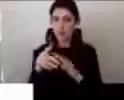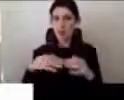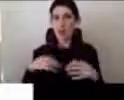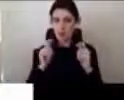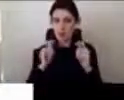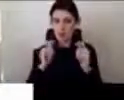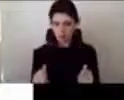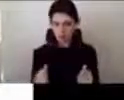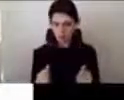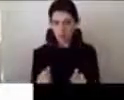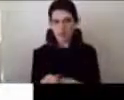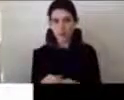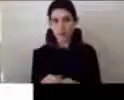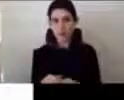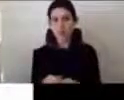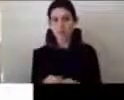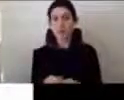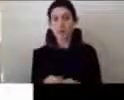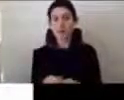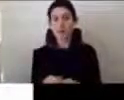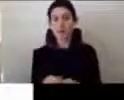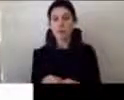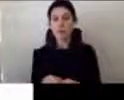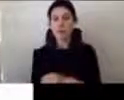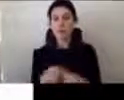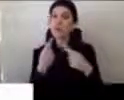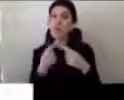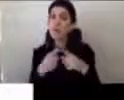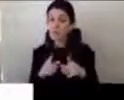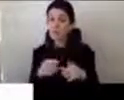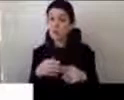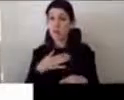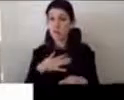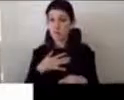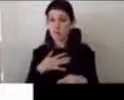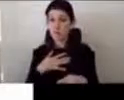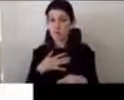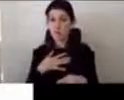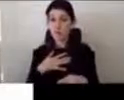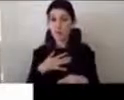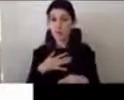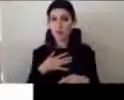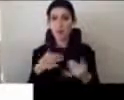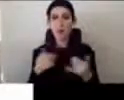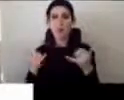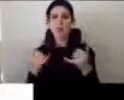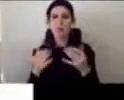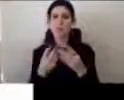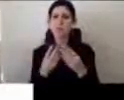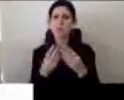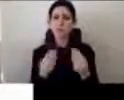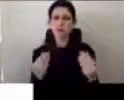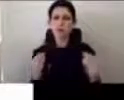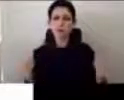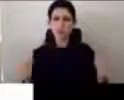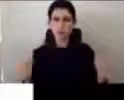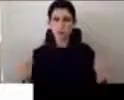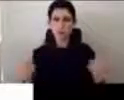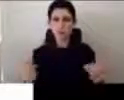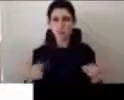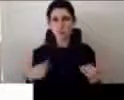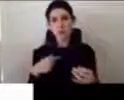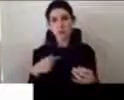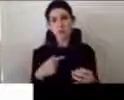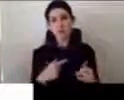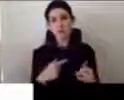siguiente contextualización que quisiera hacer es que existe una abundante diversidad de juegos, pero yo me voy a referir